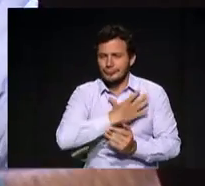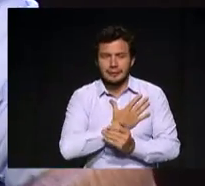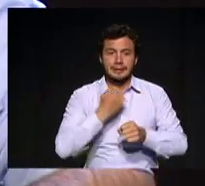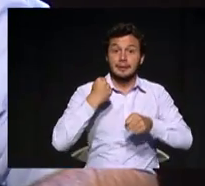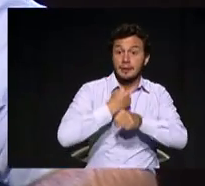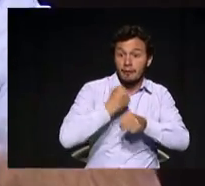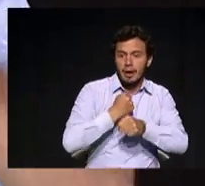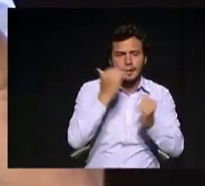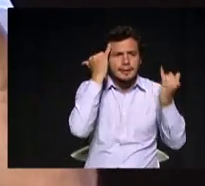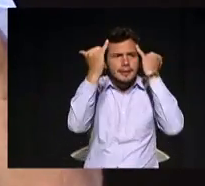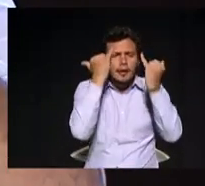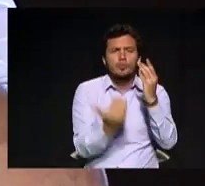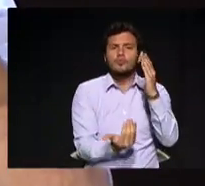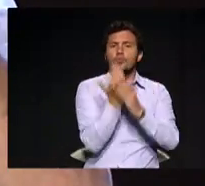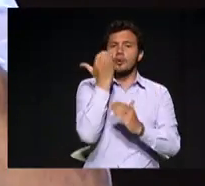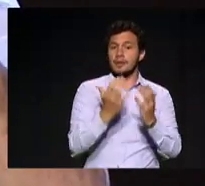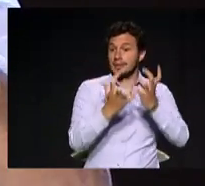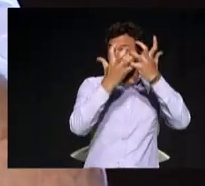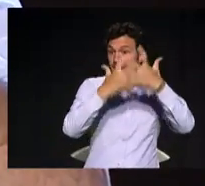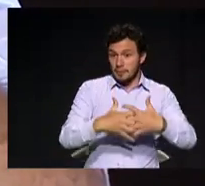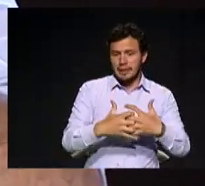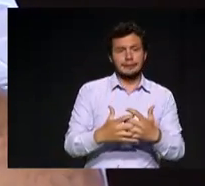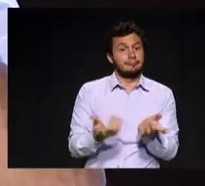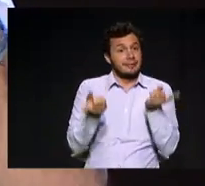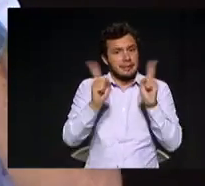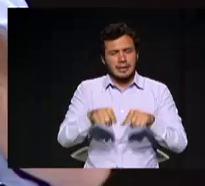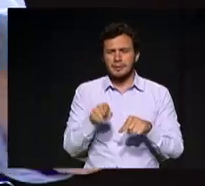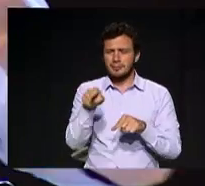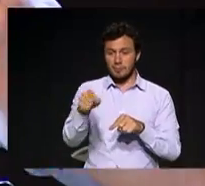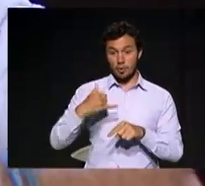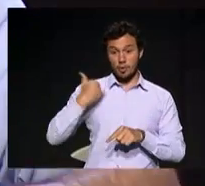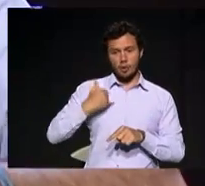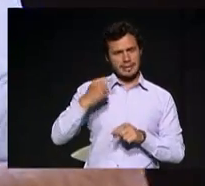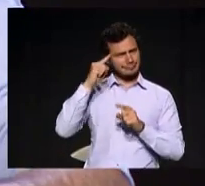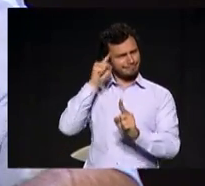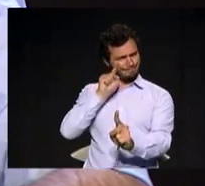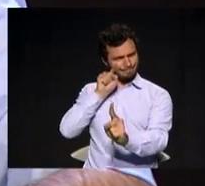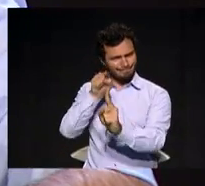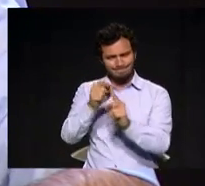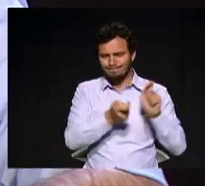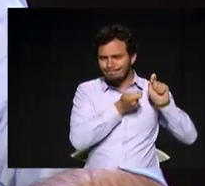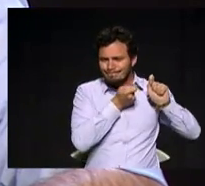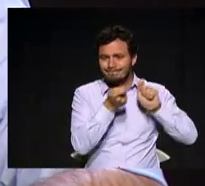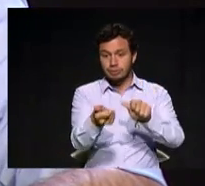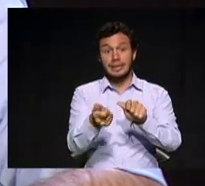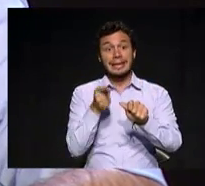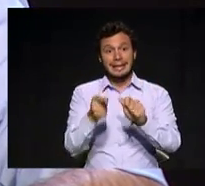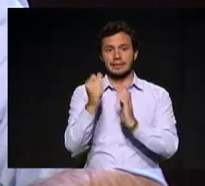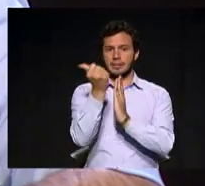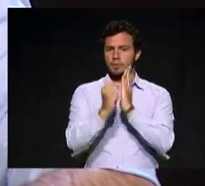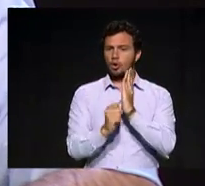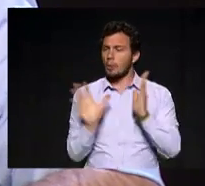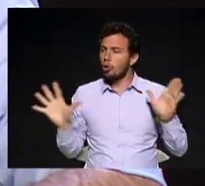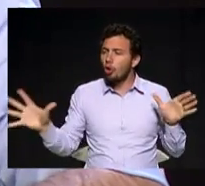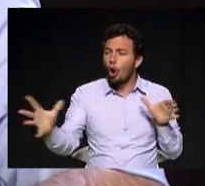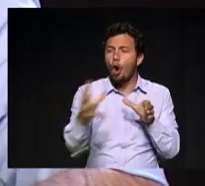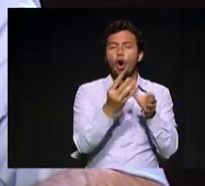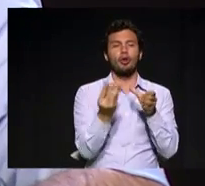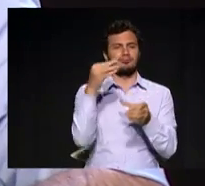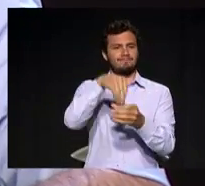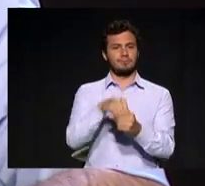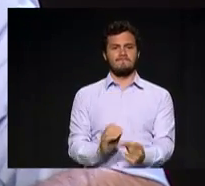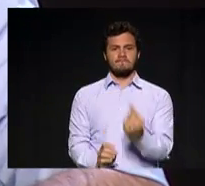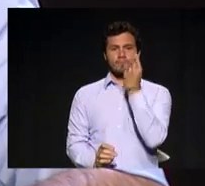pero sobre todo viene una gran inversión en los jóvenes y todos estos programas los voy a poner en uno que se va a llamar buen camino para atender